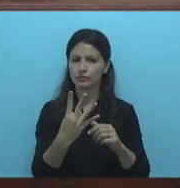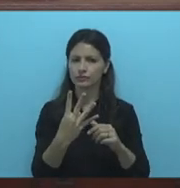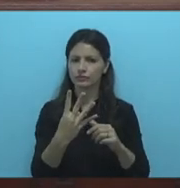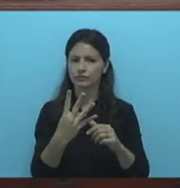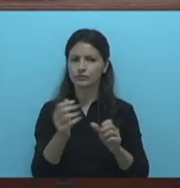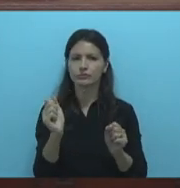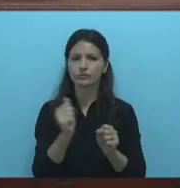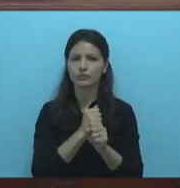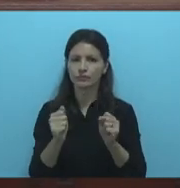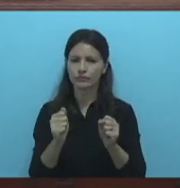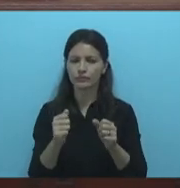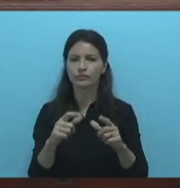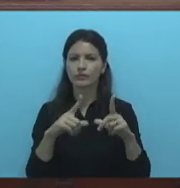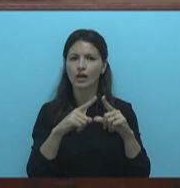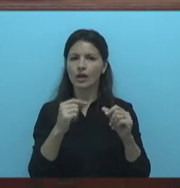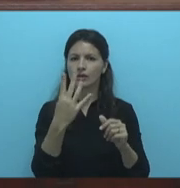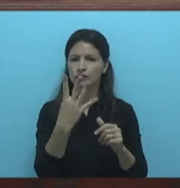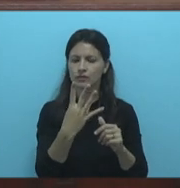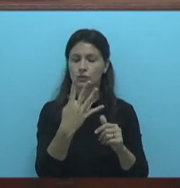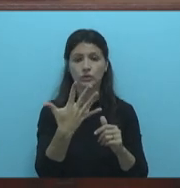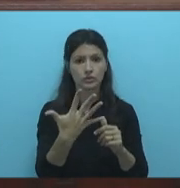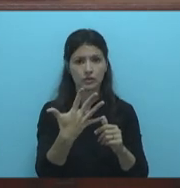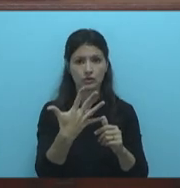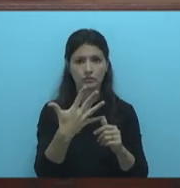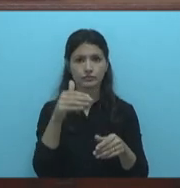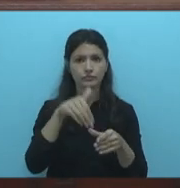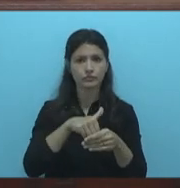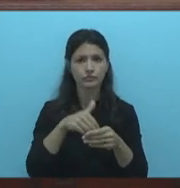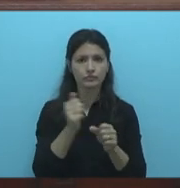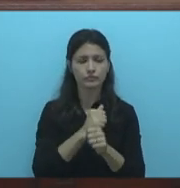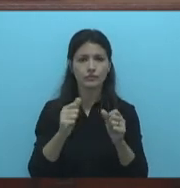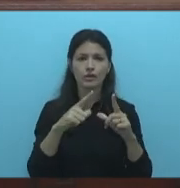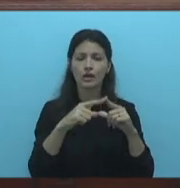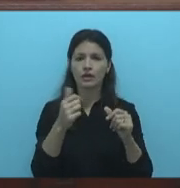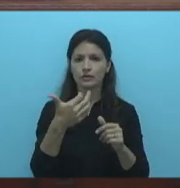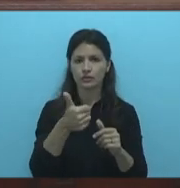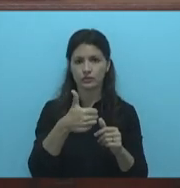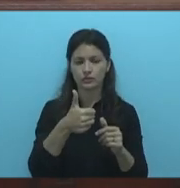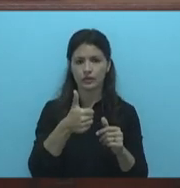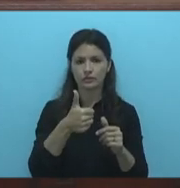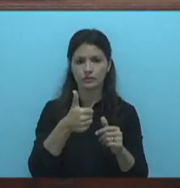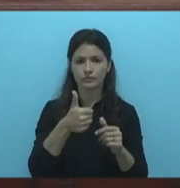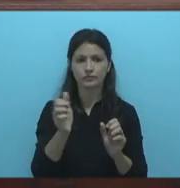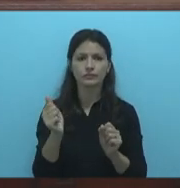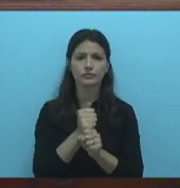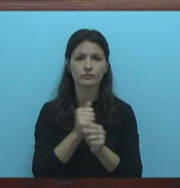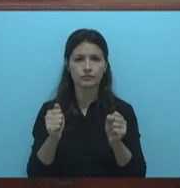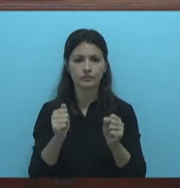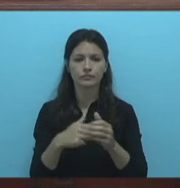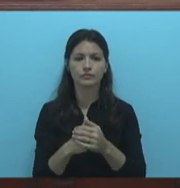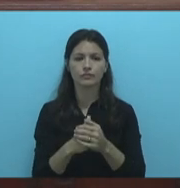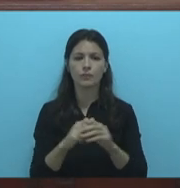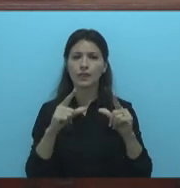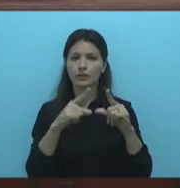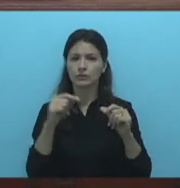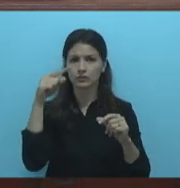Artículo 4, aprobado. Artículo 5, aprobado. Artículo 6,